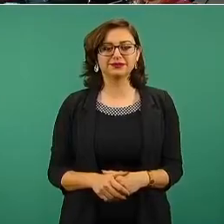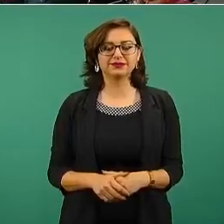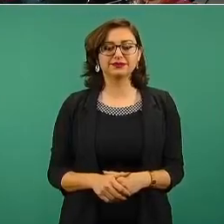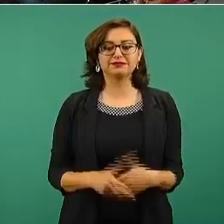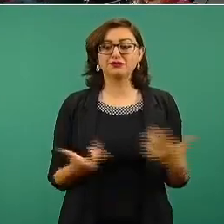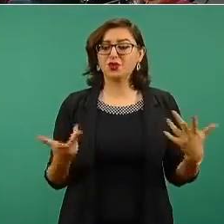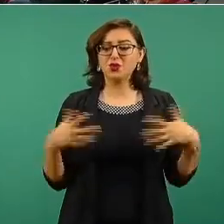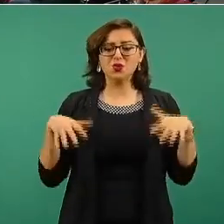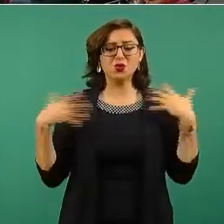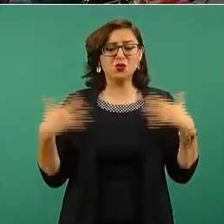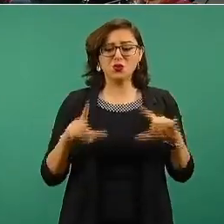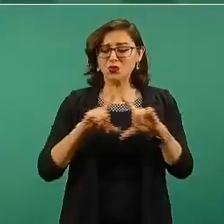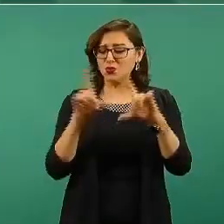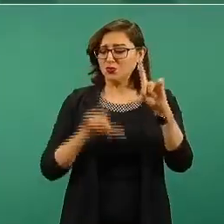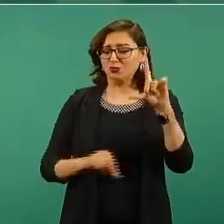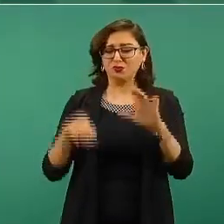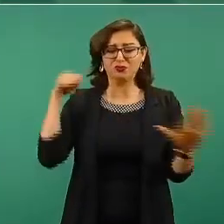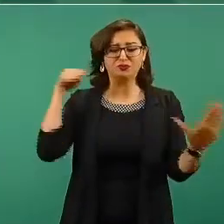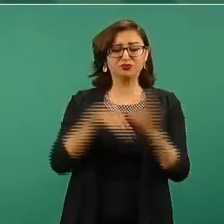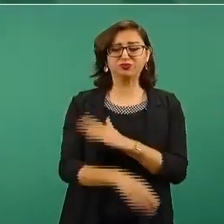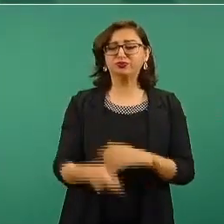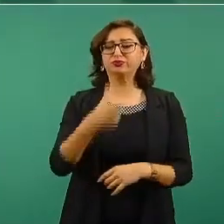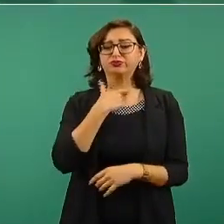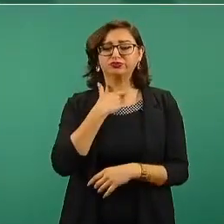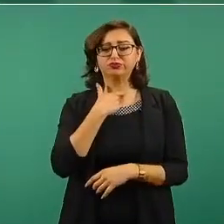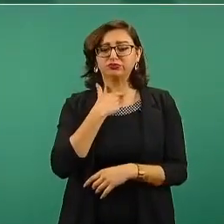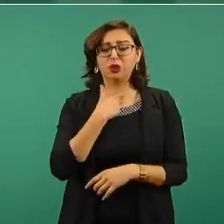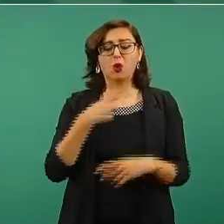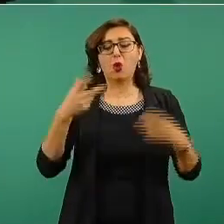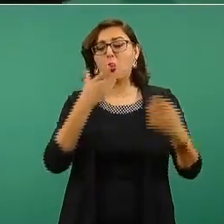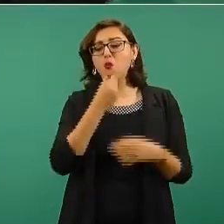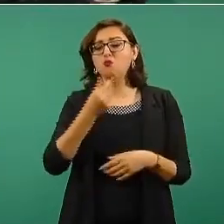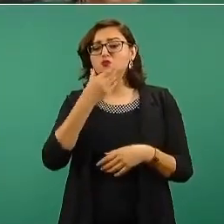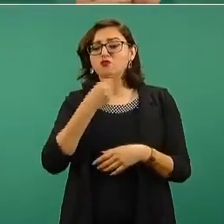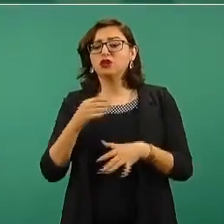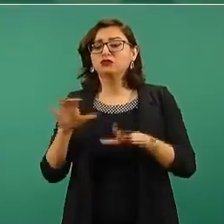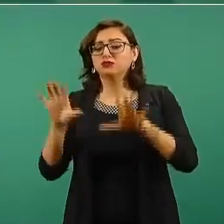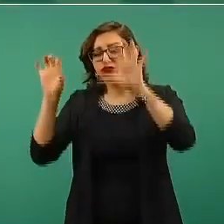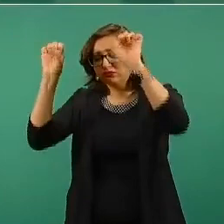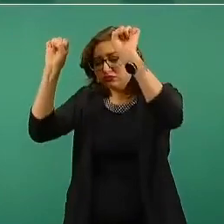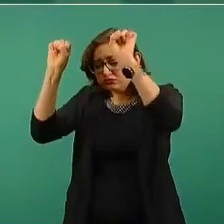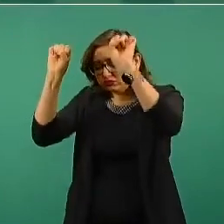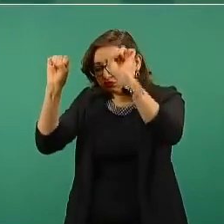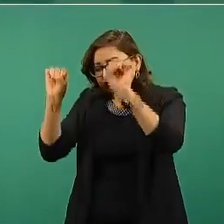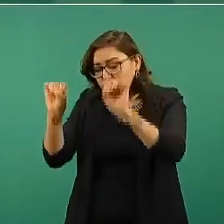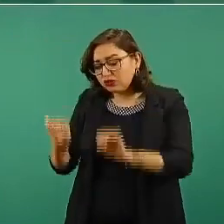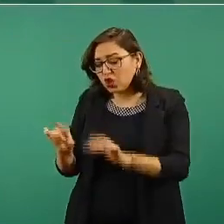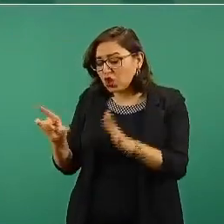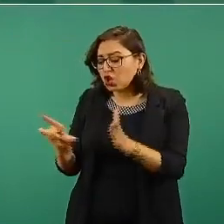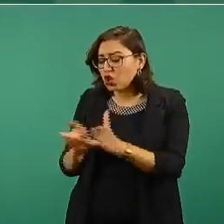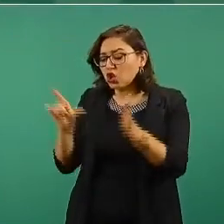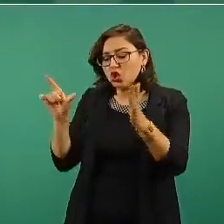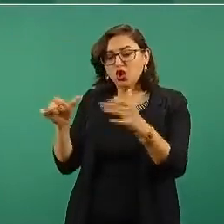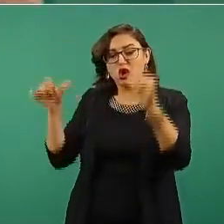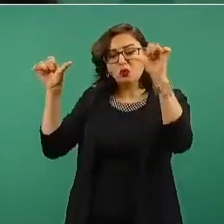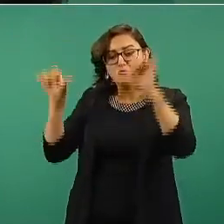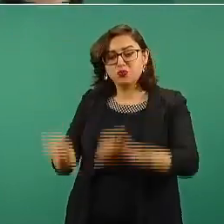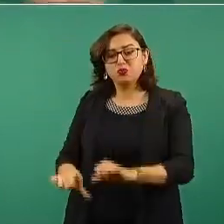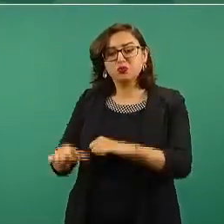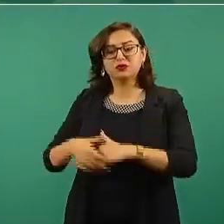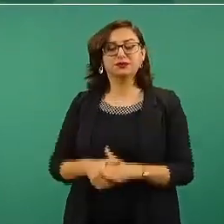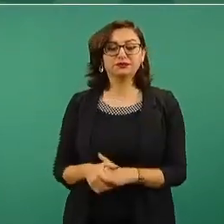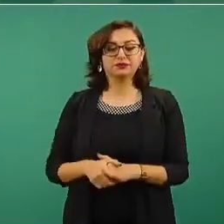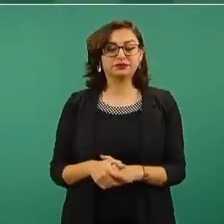Va a haber crisis económica. Había un señor bajando su